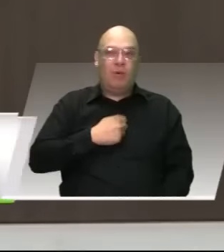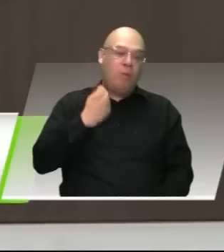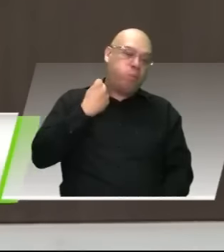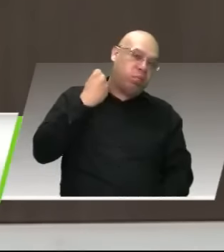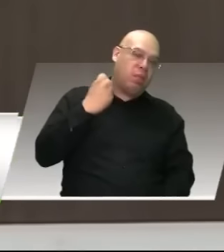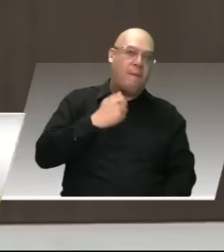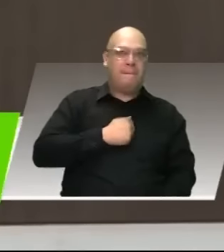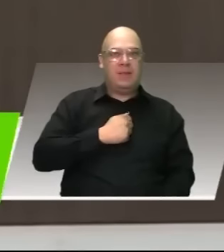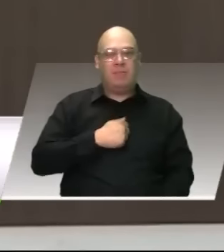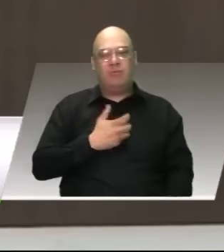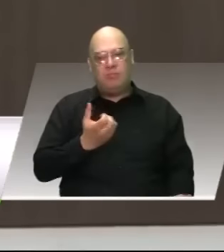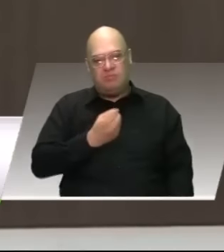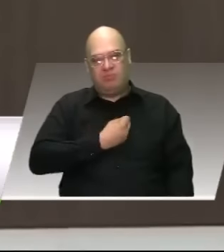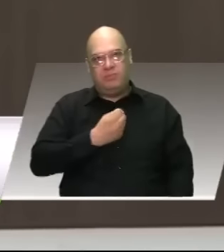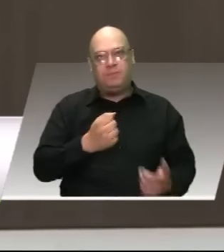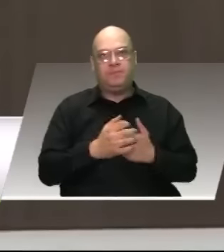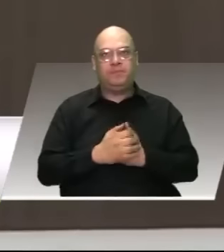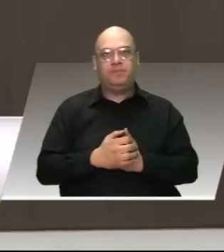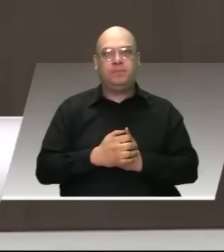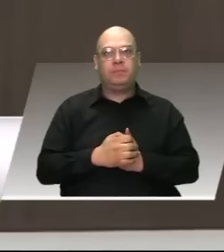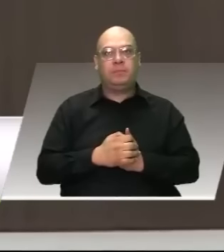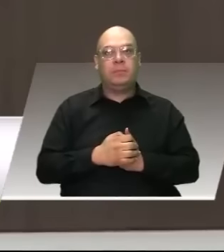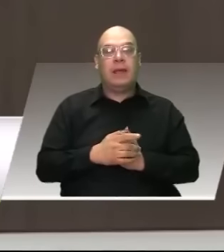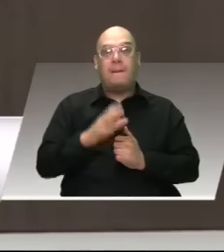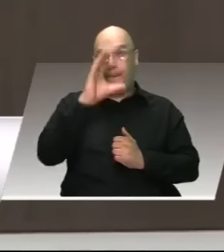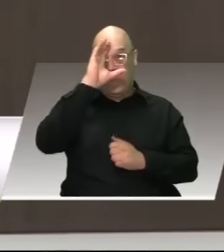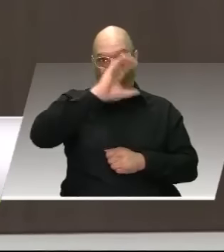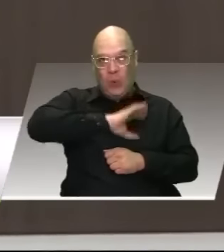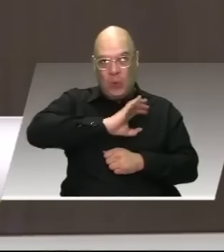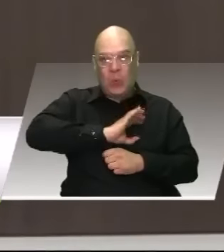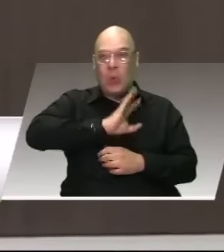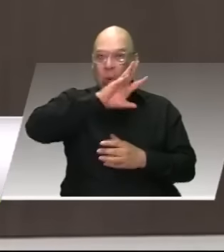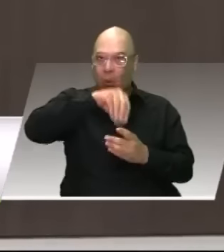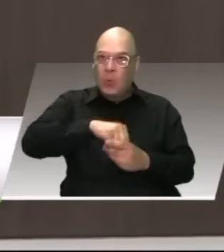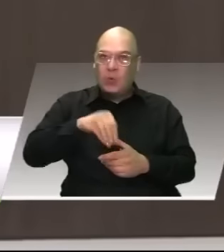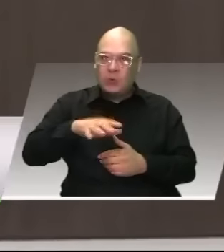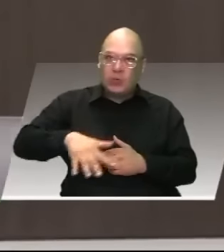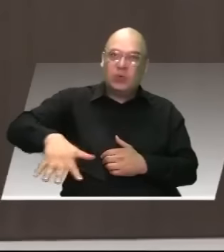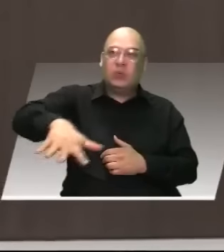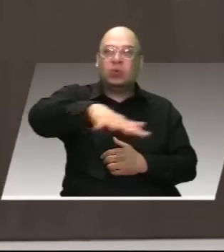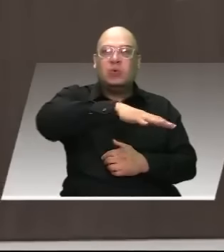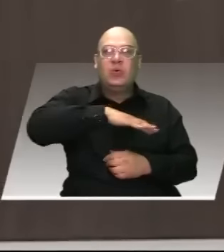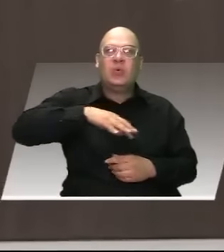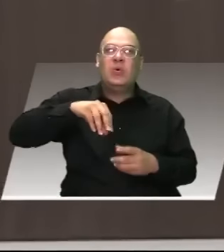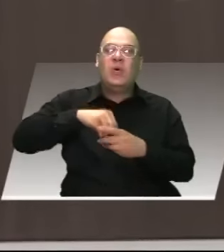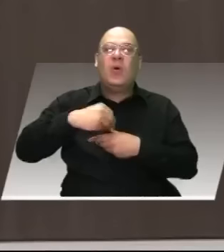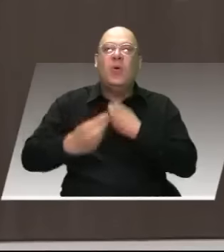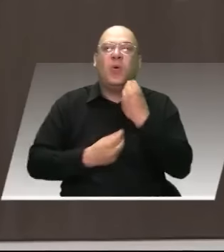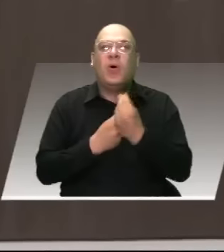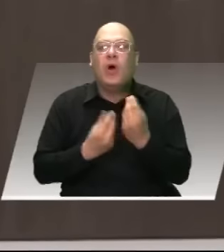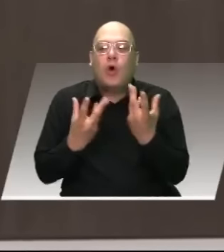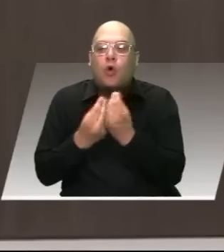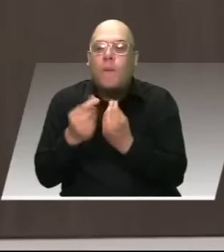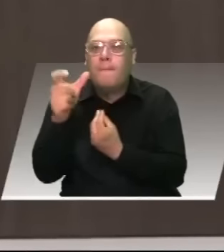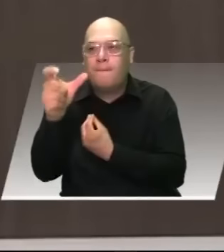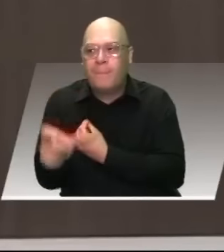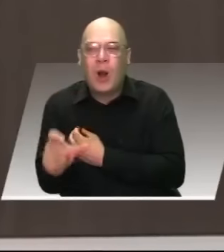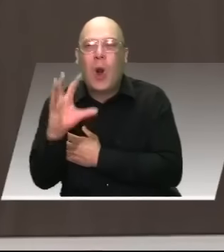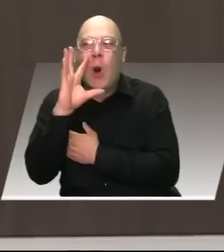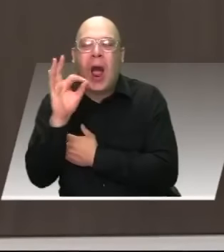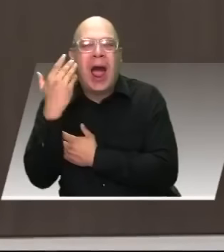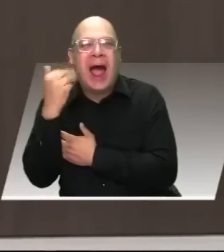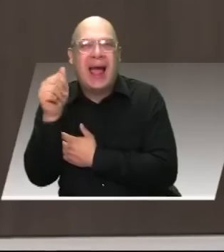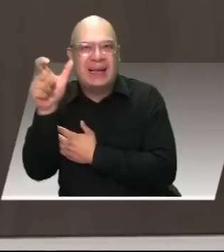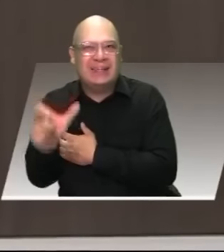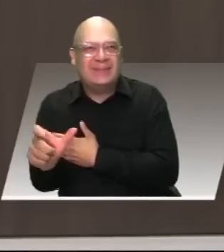las unidades de policía, las cuales trasladan tanto a esta persona que se autolesiona como a la femenina que ha sido lesionada por este agresor. La femenina muere